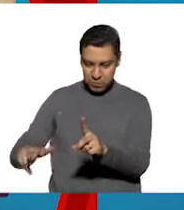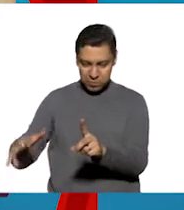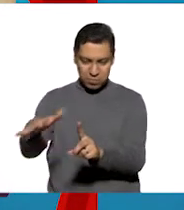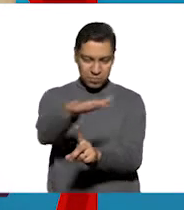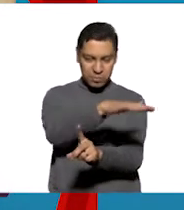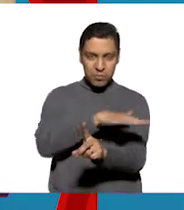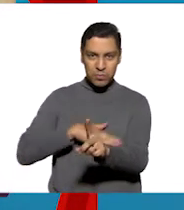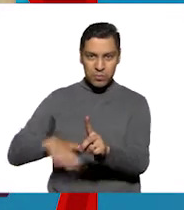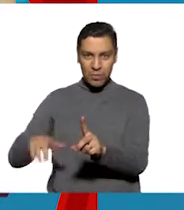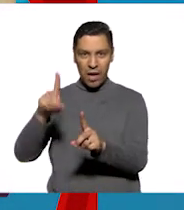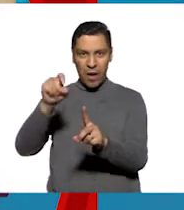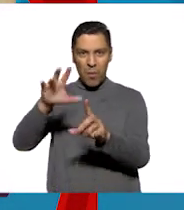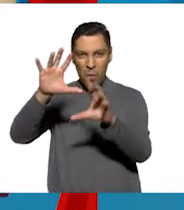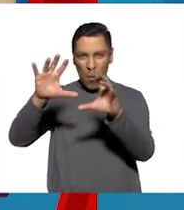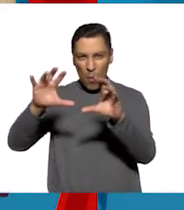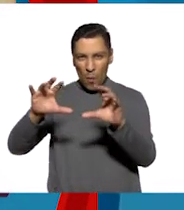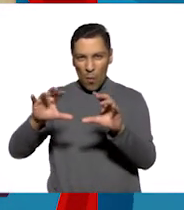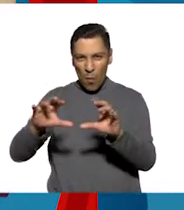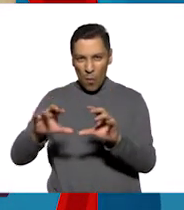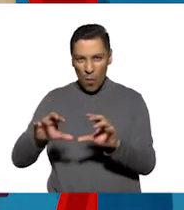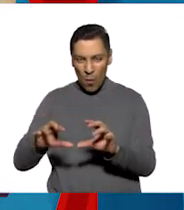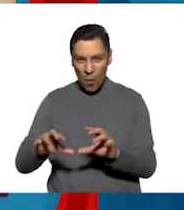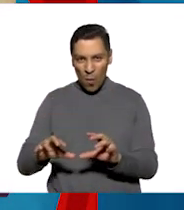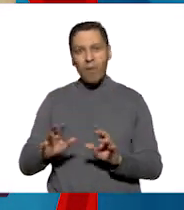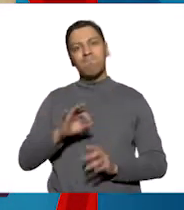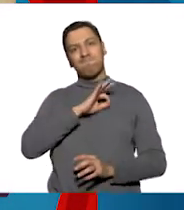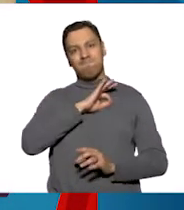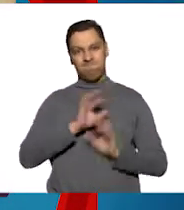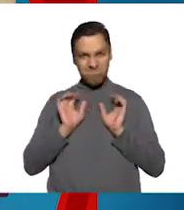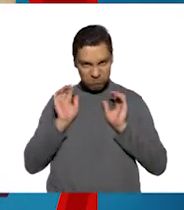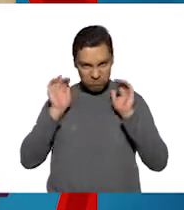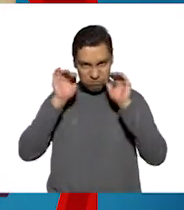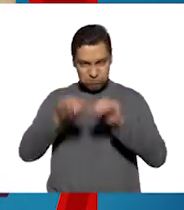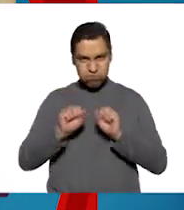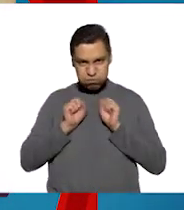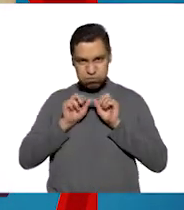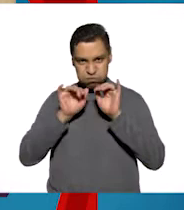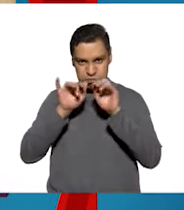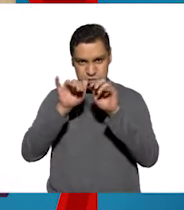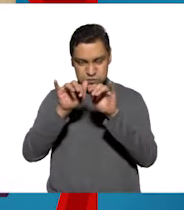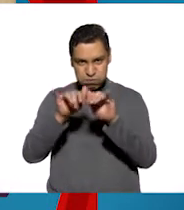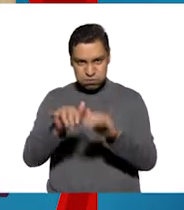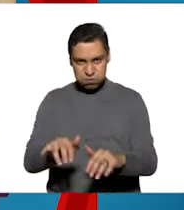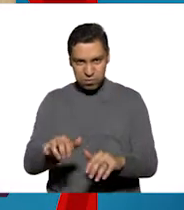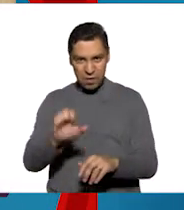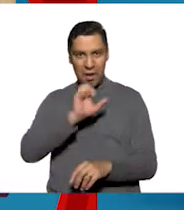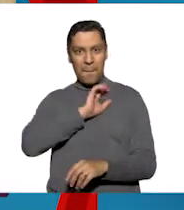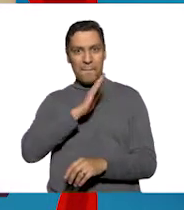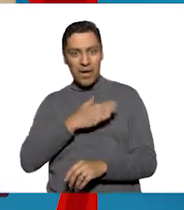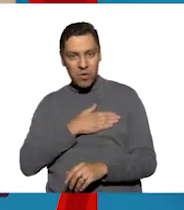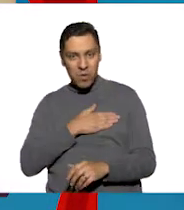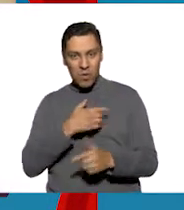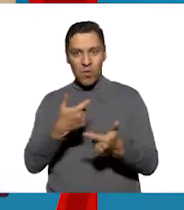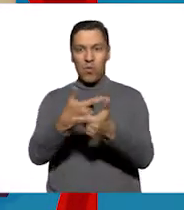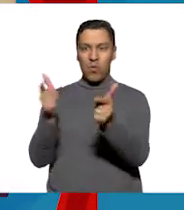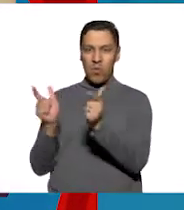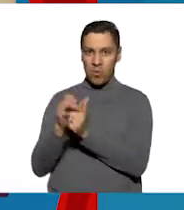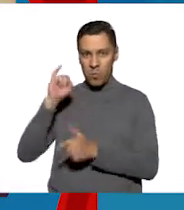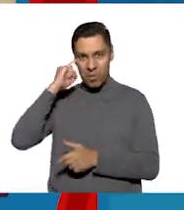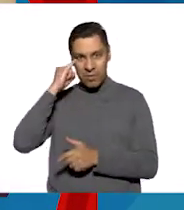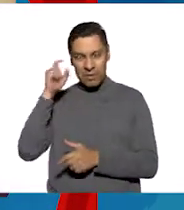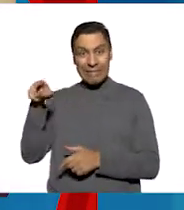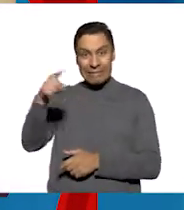desconocida en Mesoamérica. La concepción de la guerra entre españoles e indígenas era muy diferente. Estos